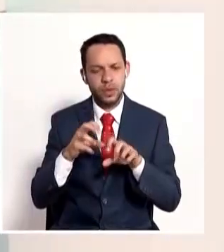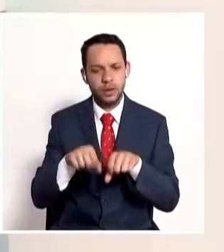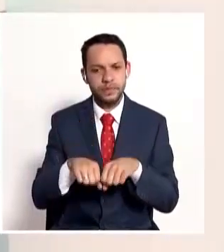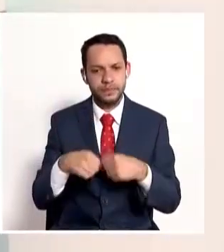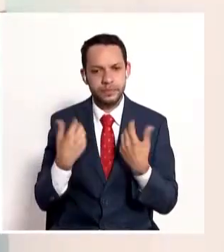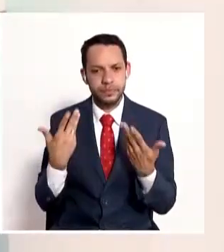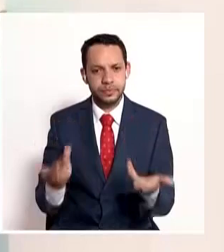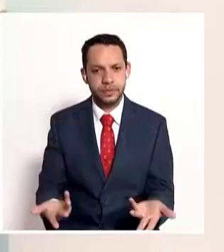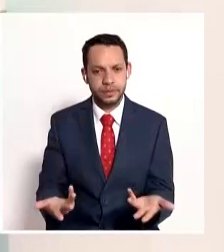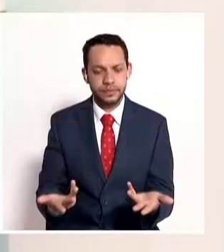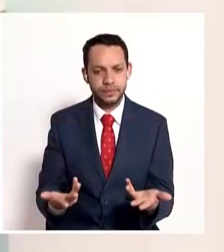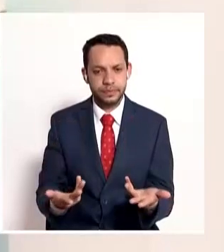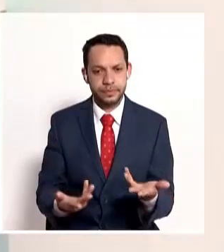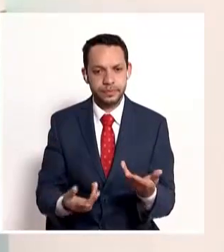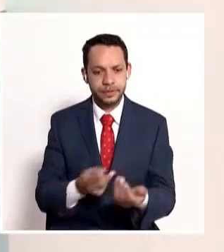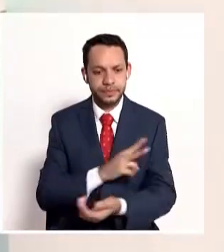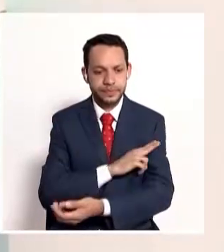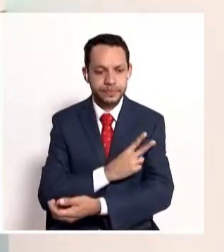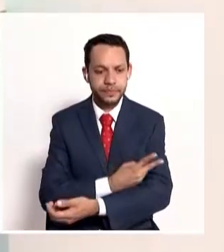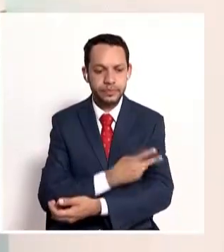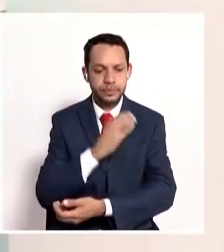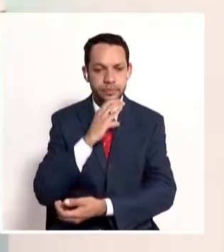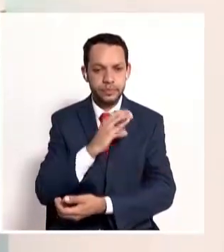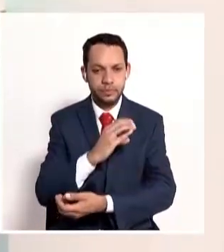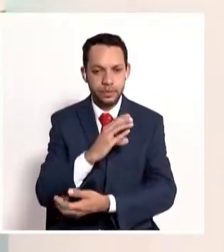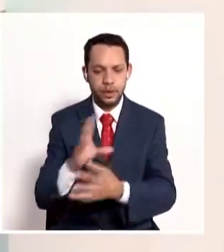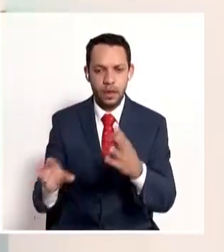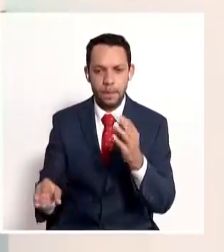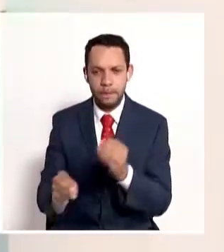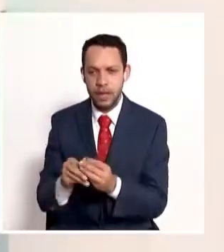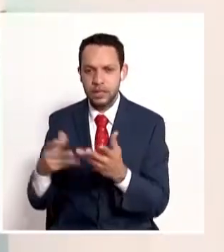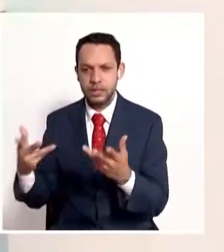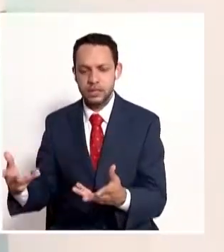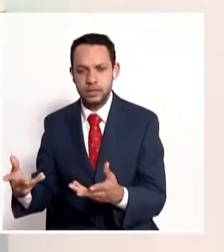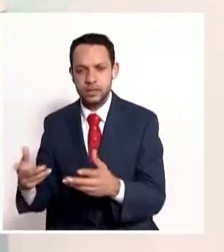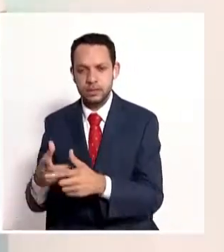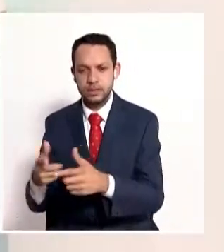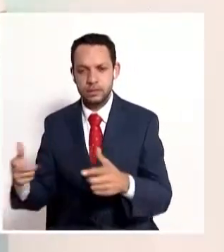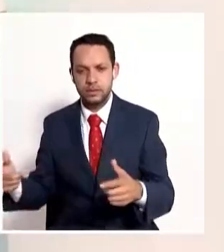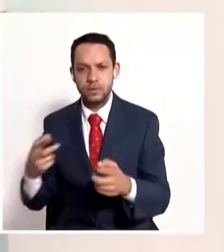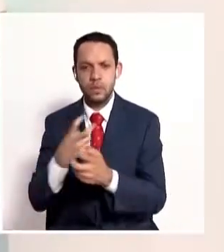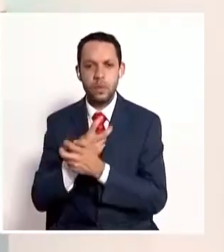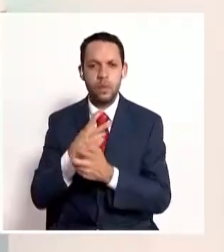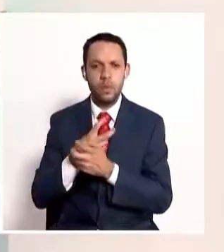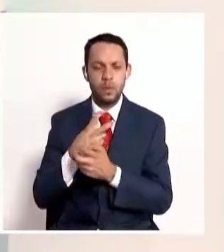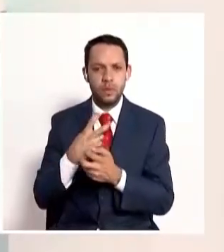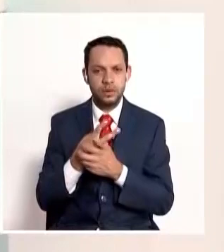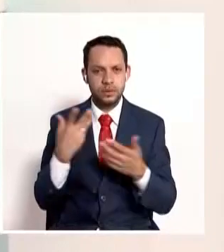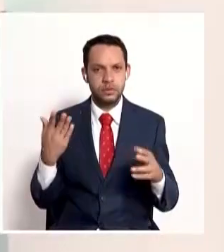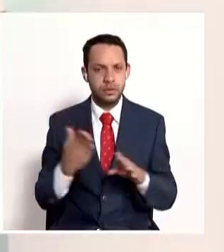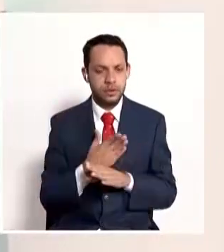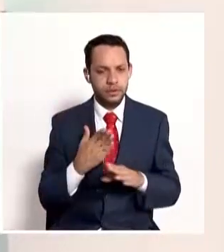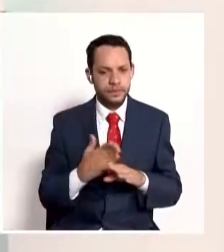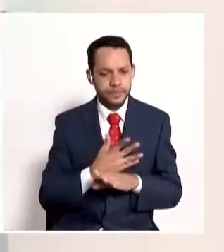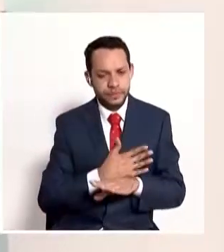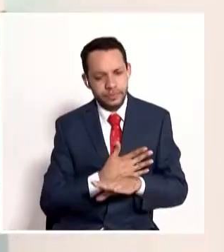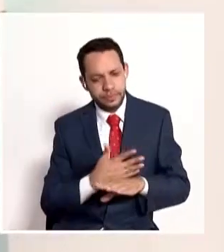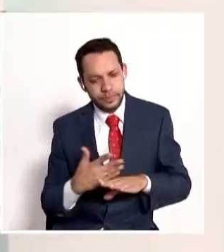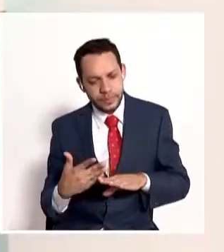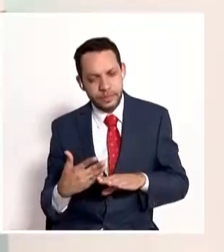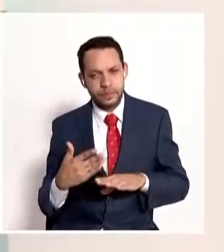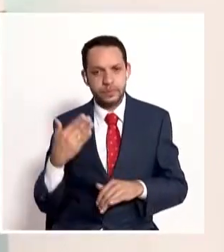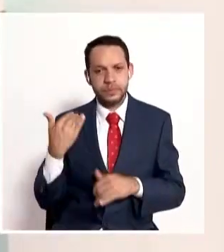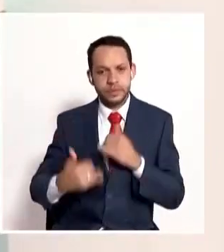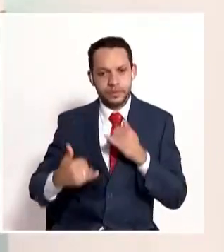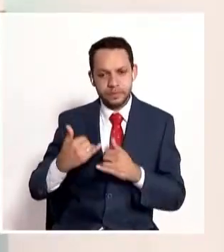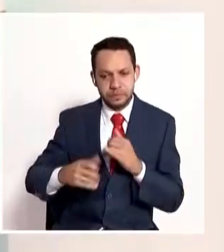en la baja ingesta de vitamina c con el aumento la probabilidad de tener artrosis durante durante los últimos procesos